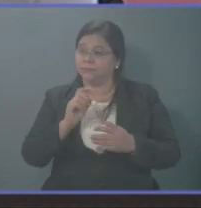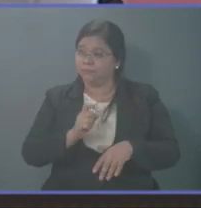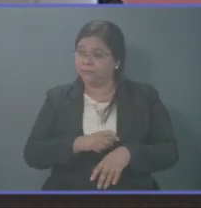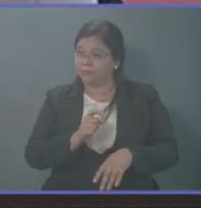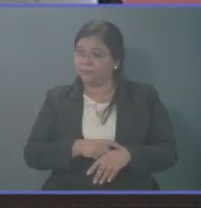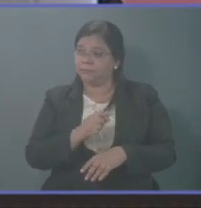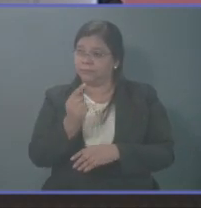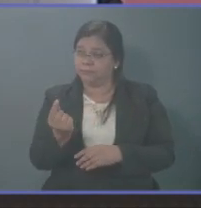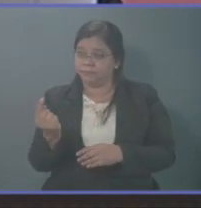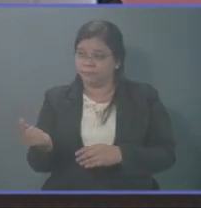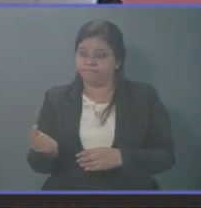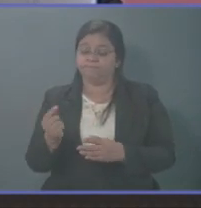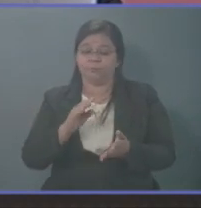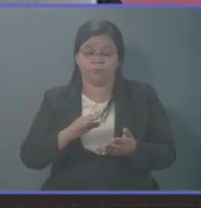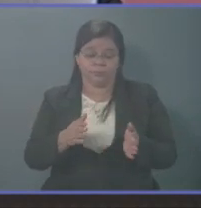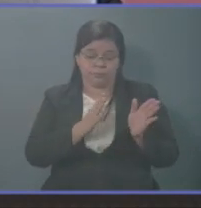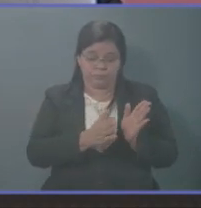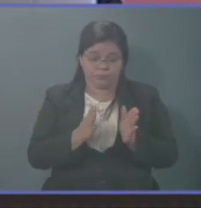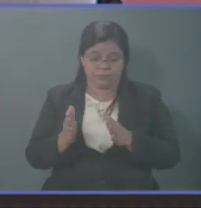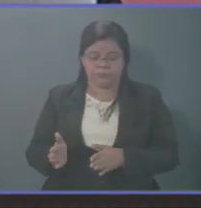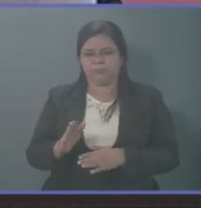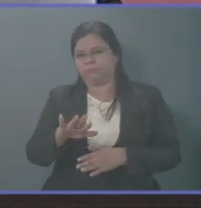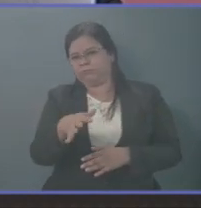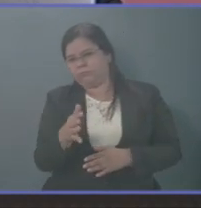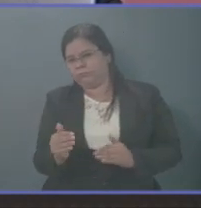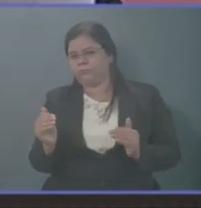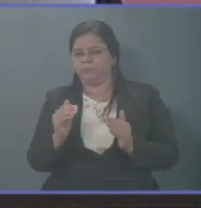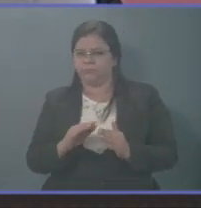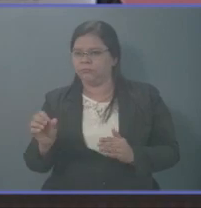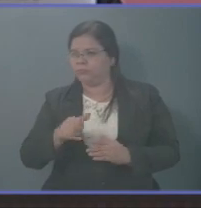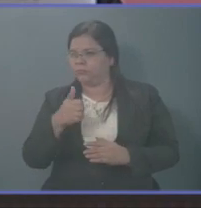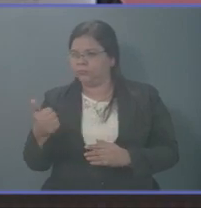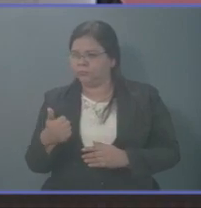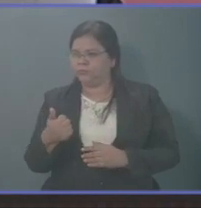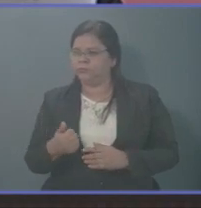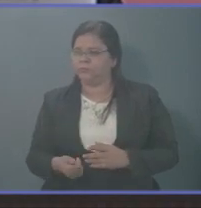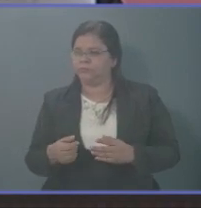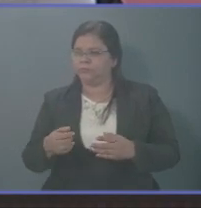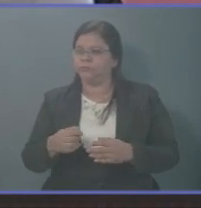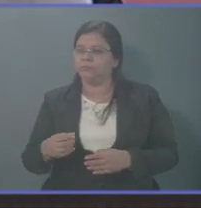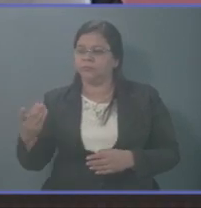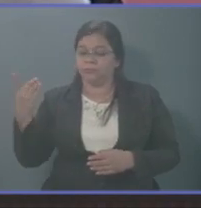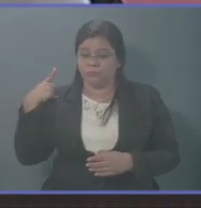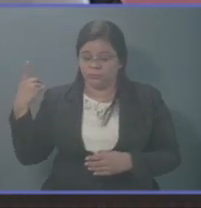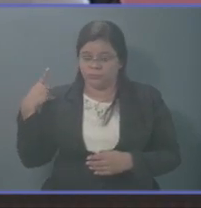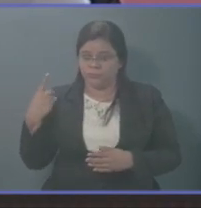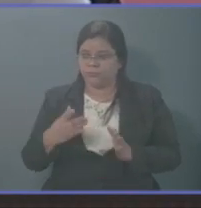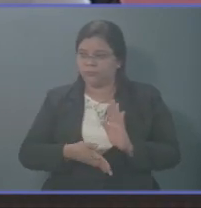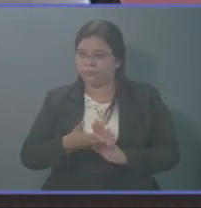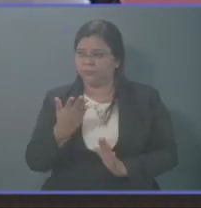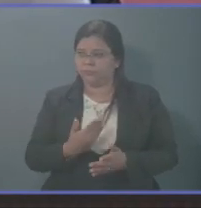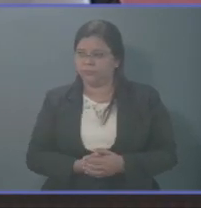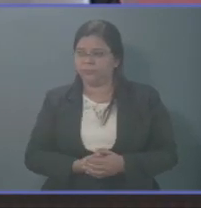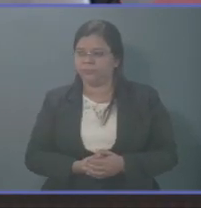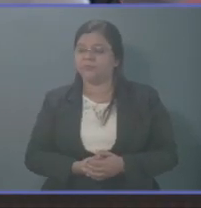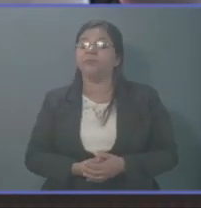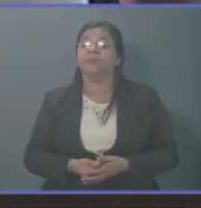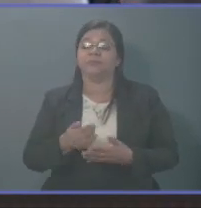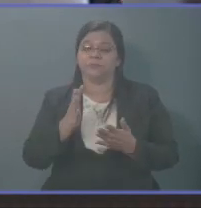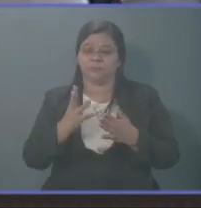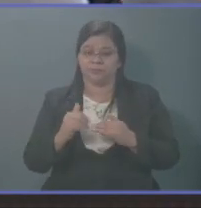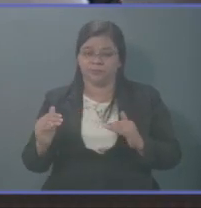contribuyentes clasificados como medianos o como otros contribuyentes por parte de la Dirección General de Impuestos Internos, así como las